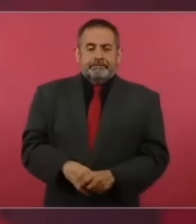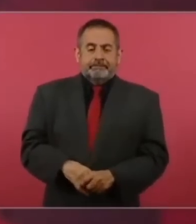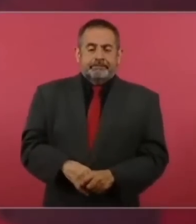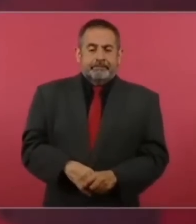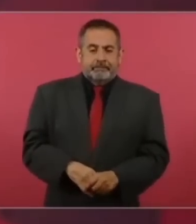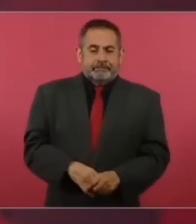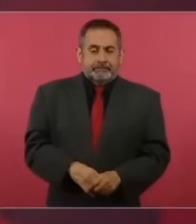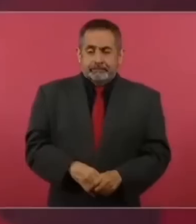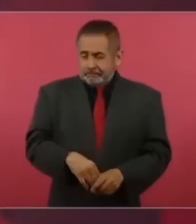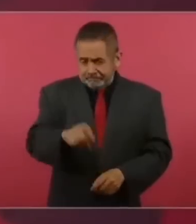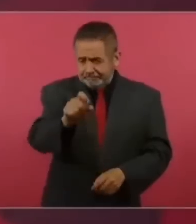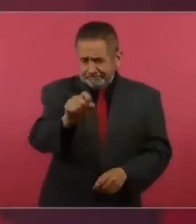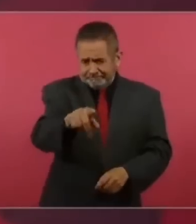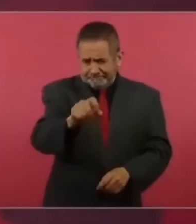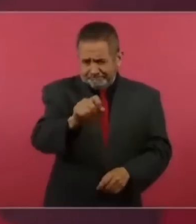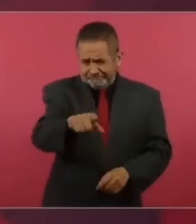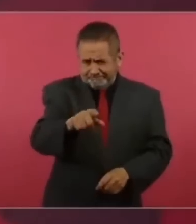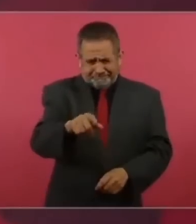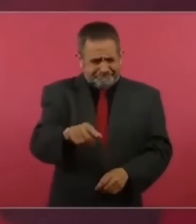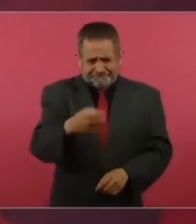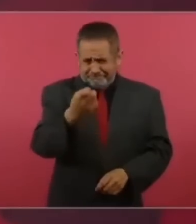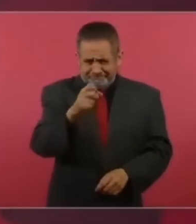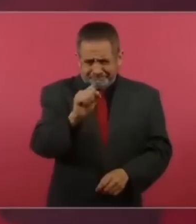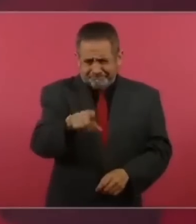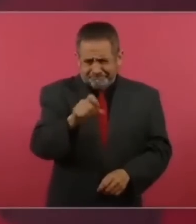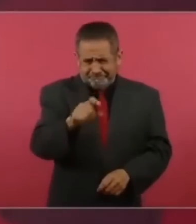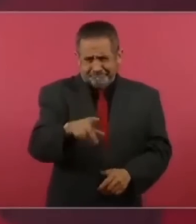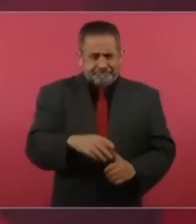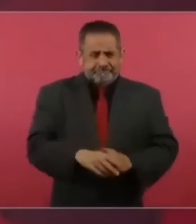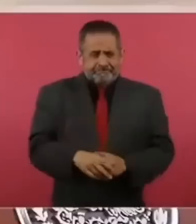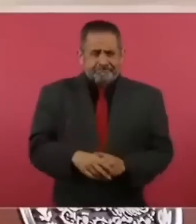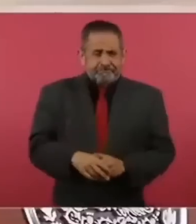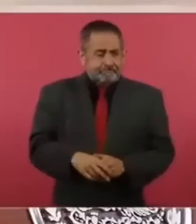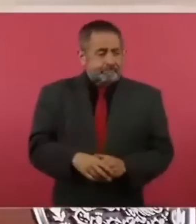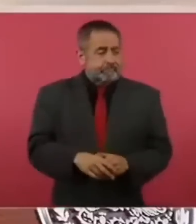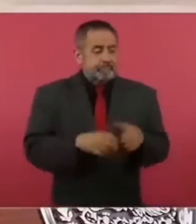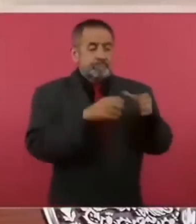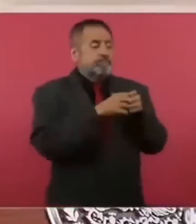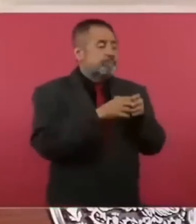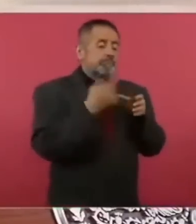A eso mismo, a eso, les dan línea.